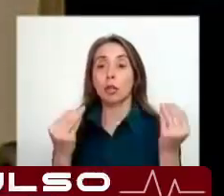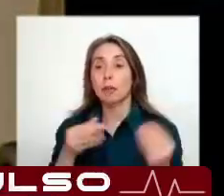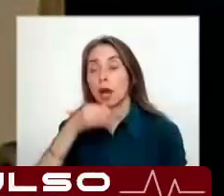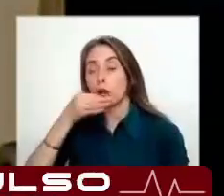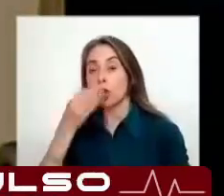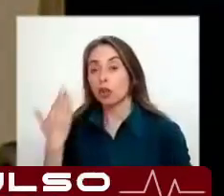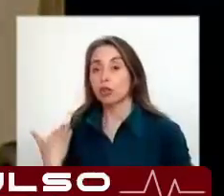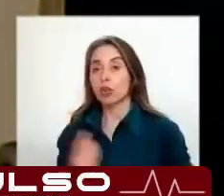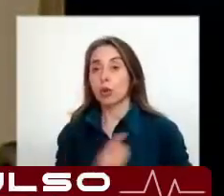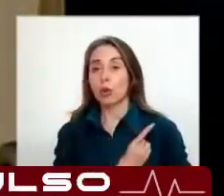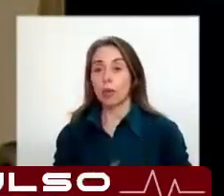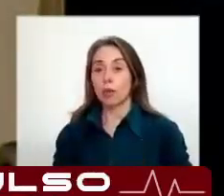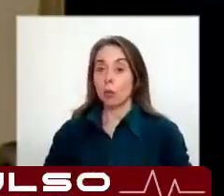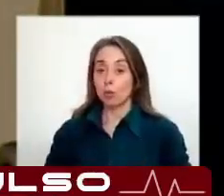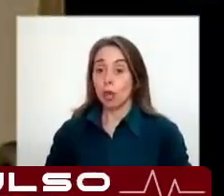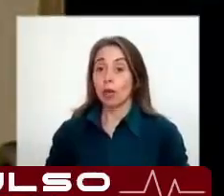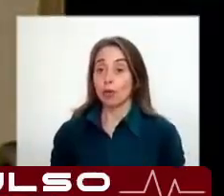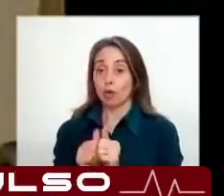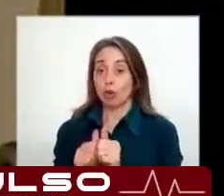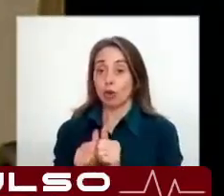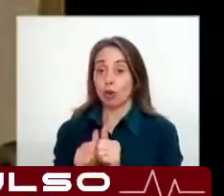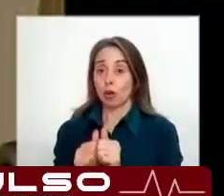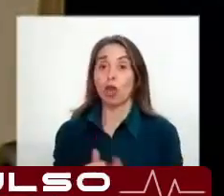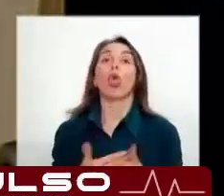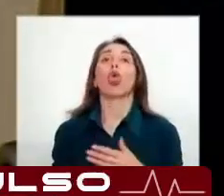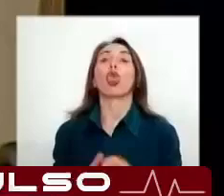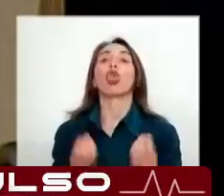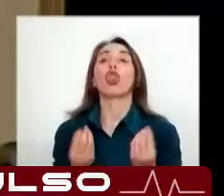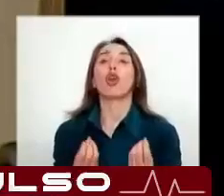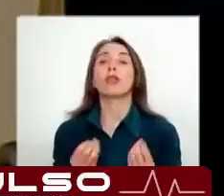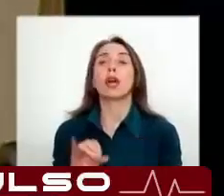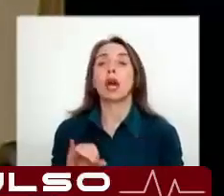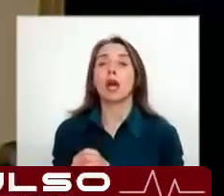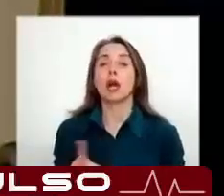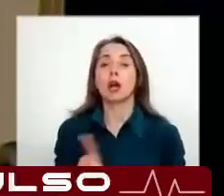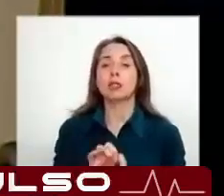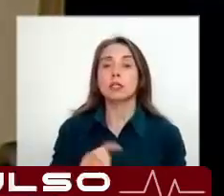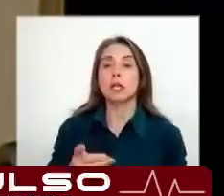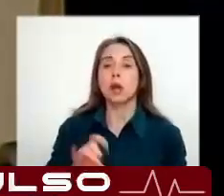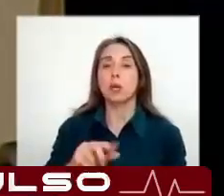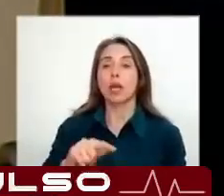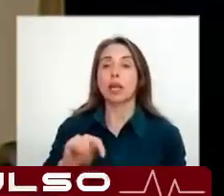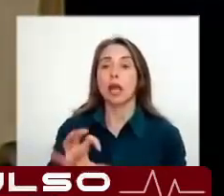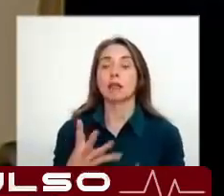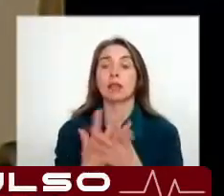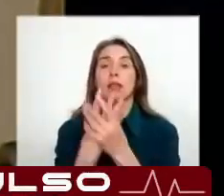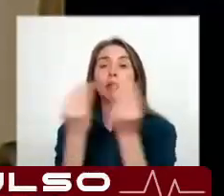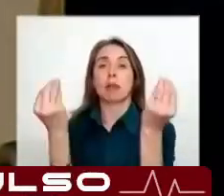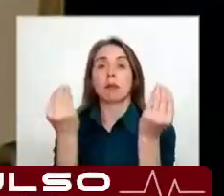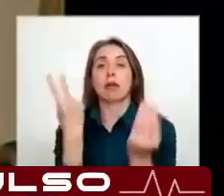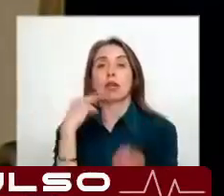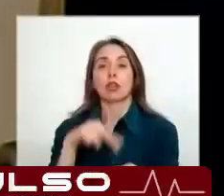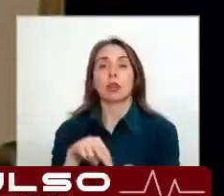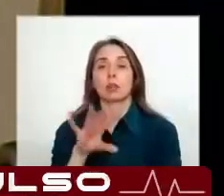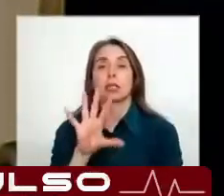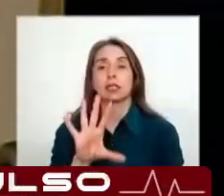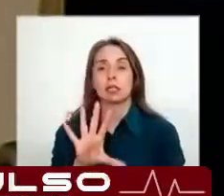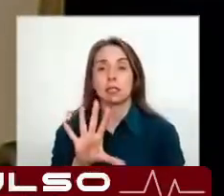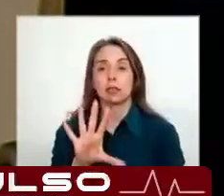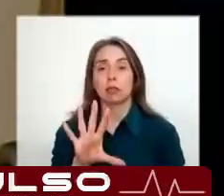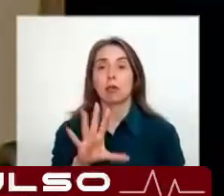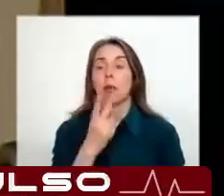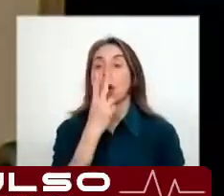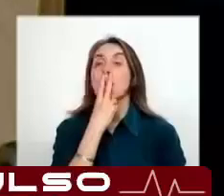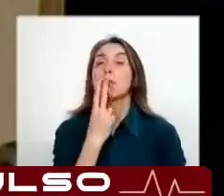colega anteriormente Dónde está José buenante desapareció el 2005 también en Puerto montt